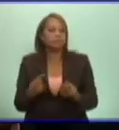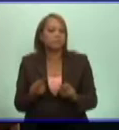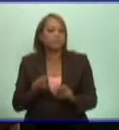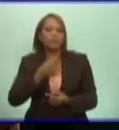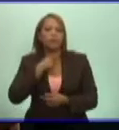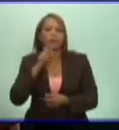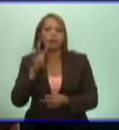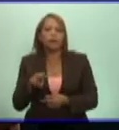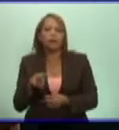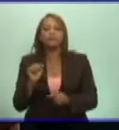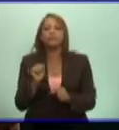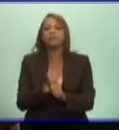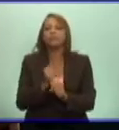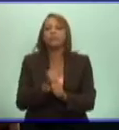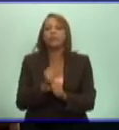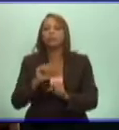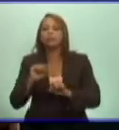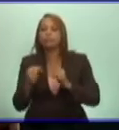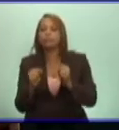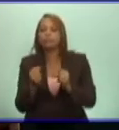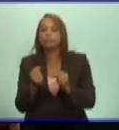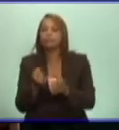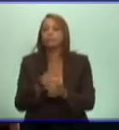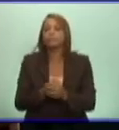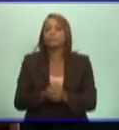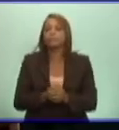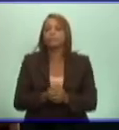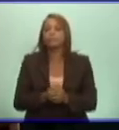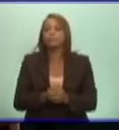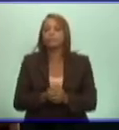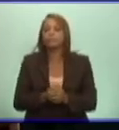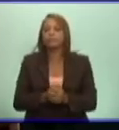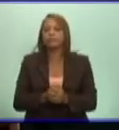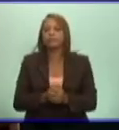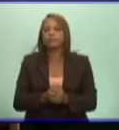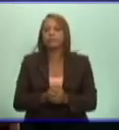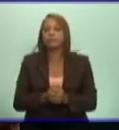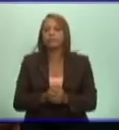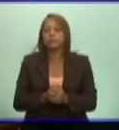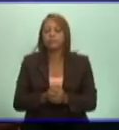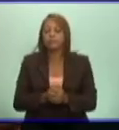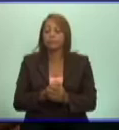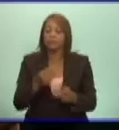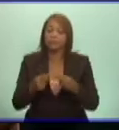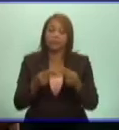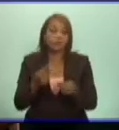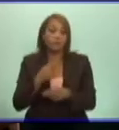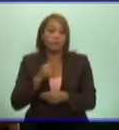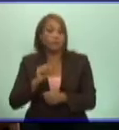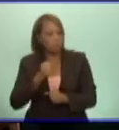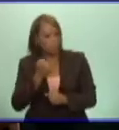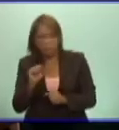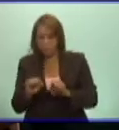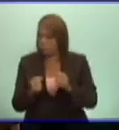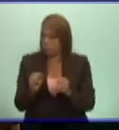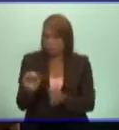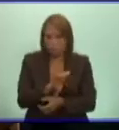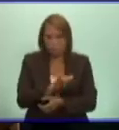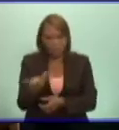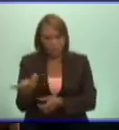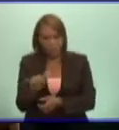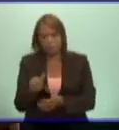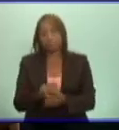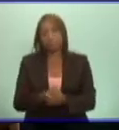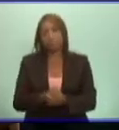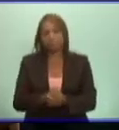de trabajos de control parcial, que no quiere decir que va a faltar rigor ni que no, para